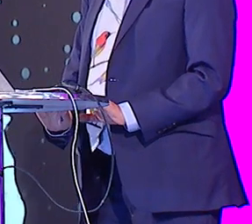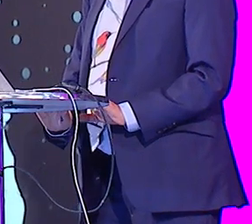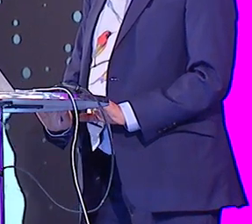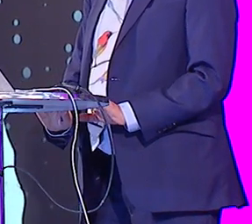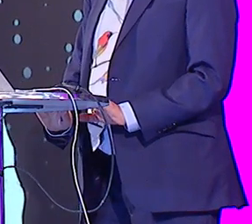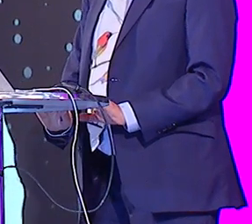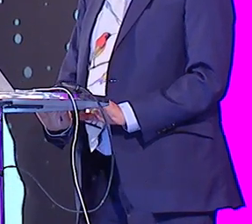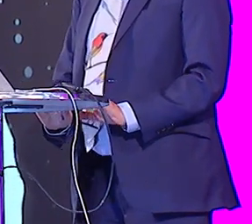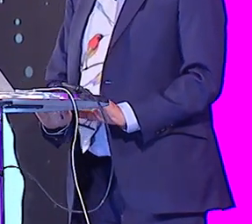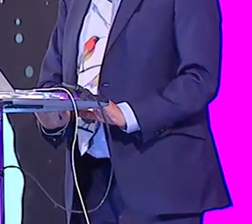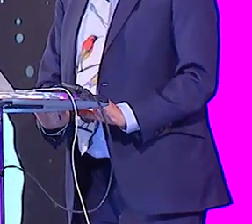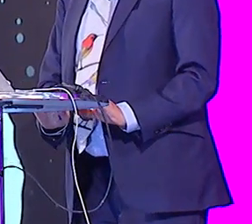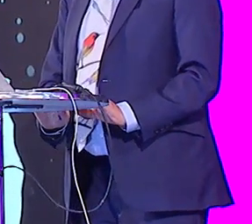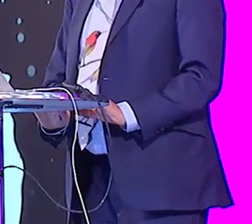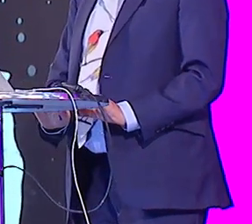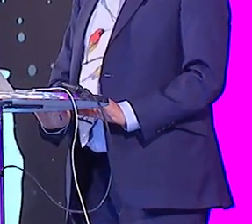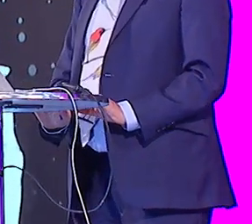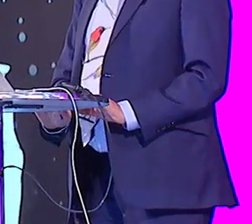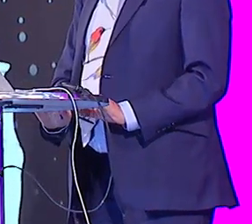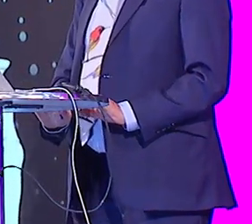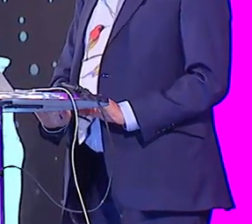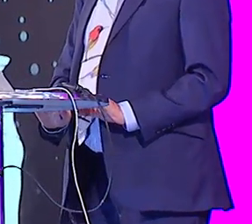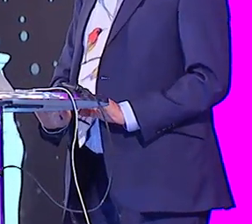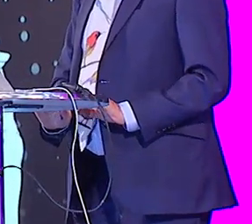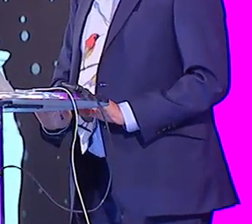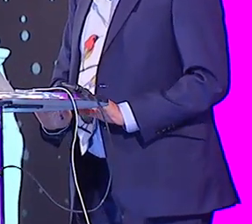una serie de dilemas similares han